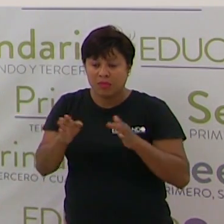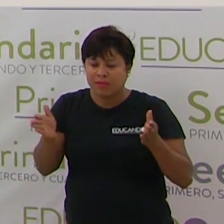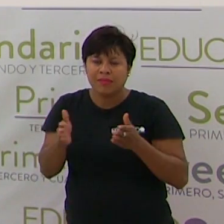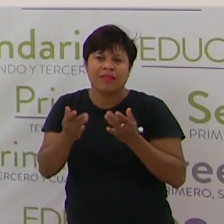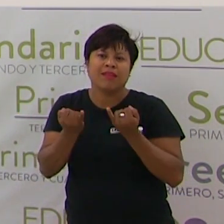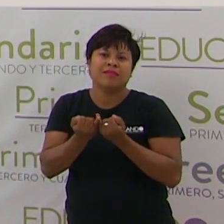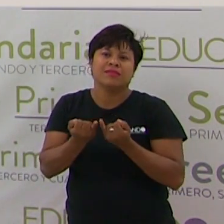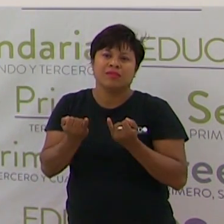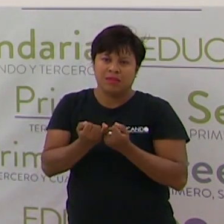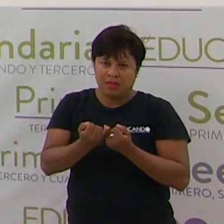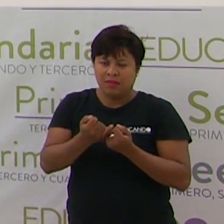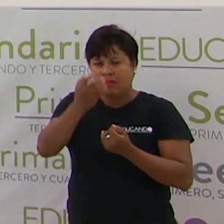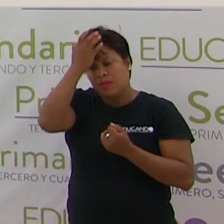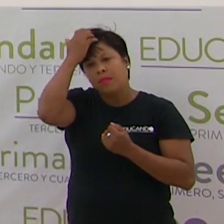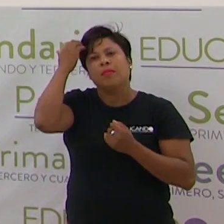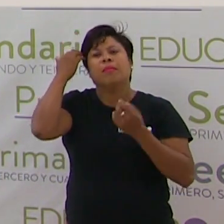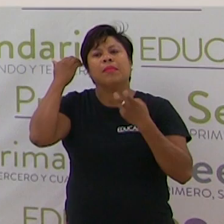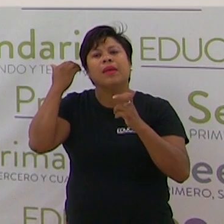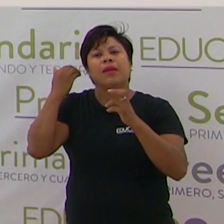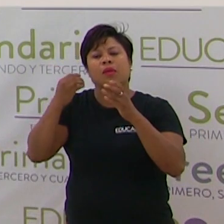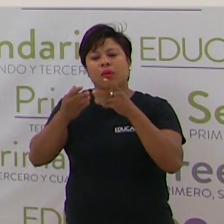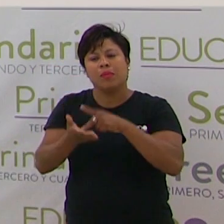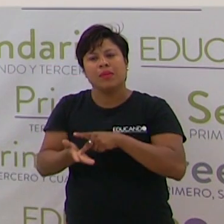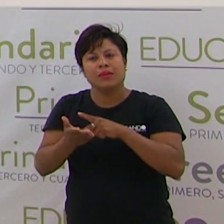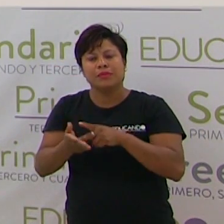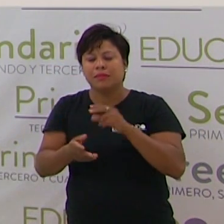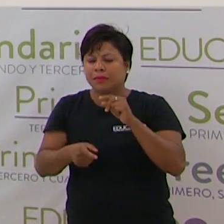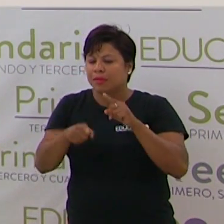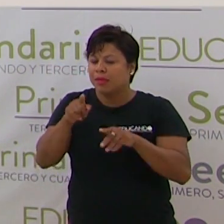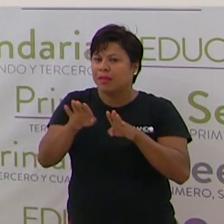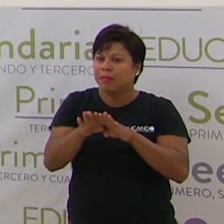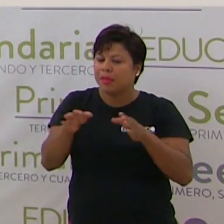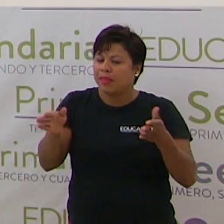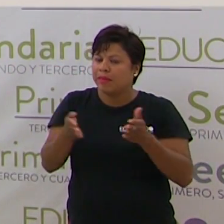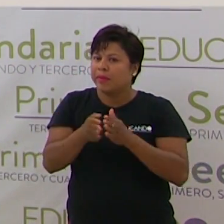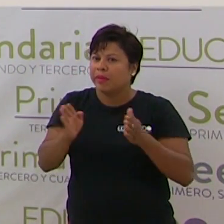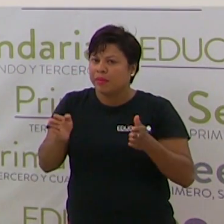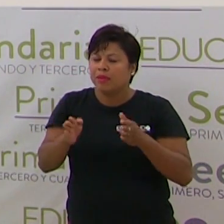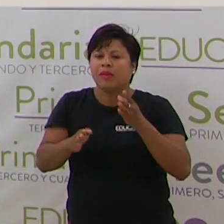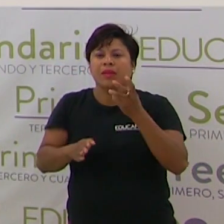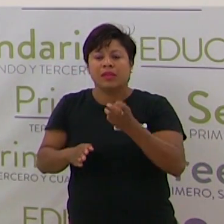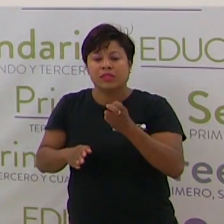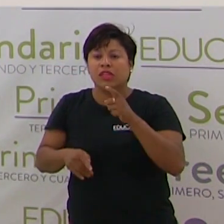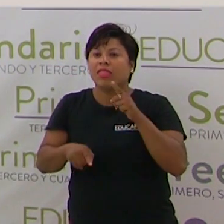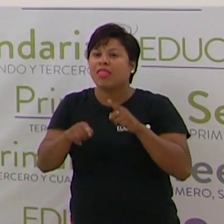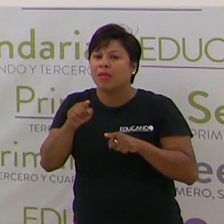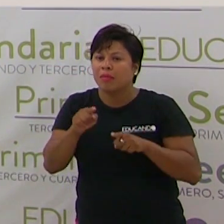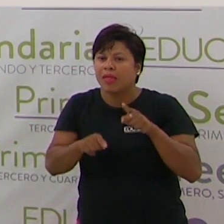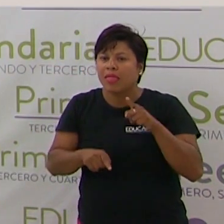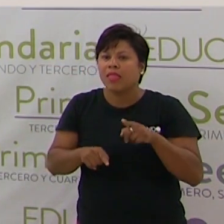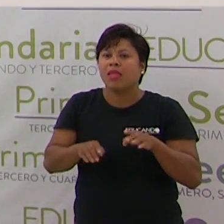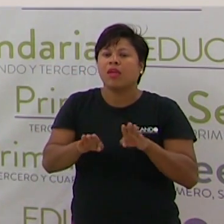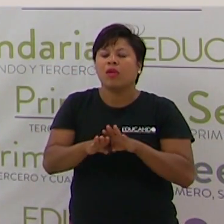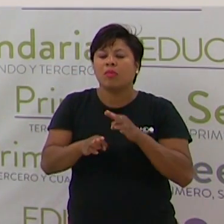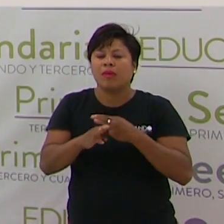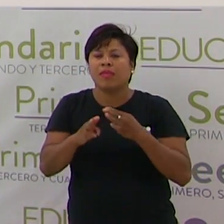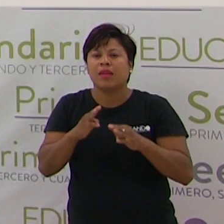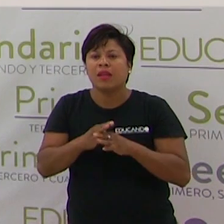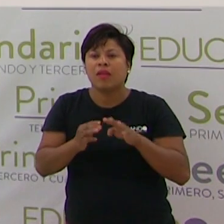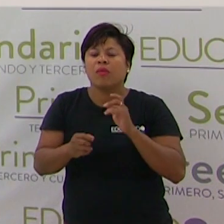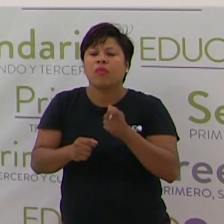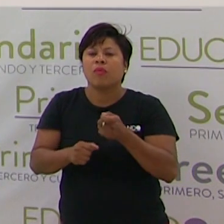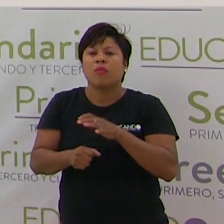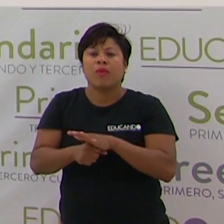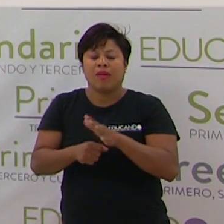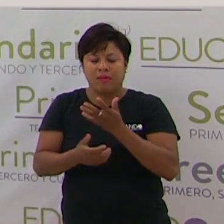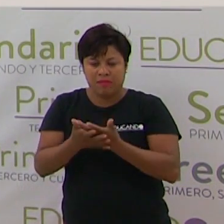iguales, pero el peso no depende mucho del tamaño, más bien depende del material con el cual esté